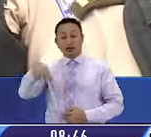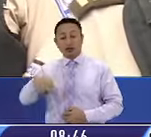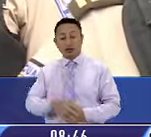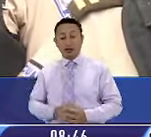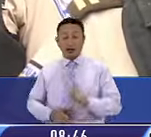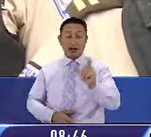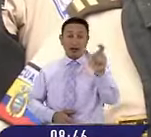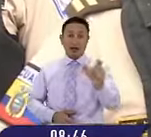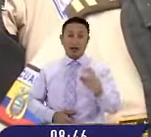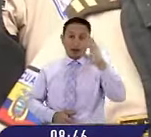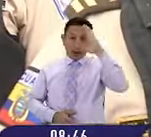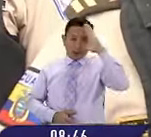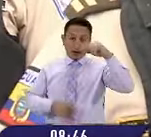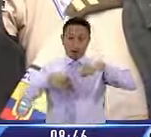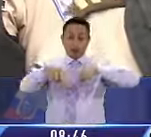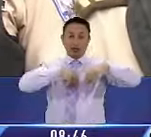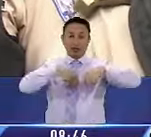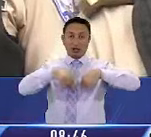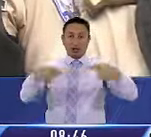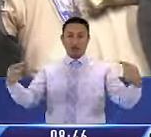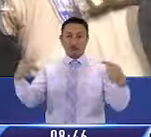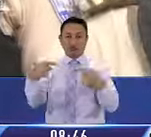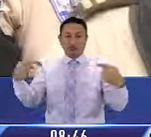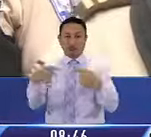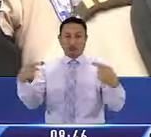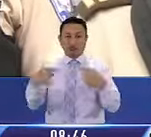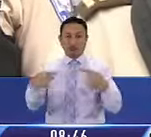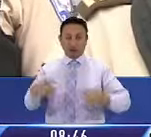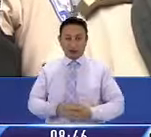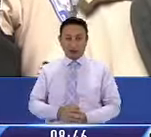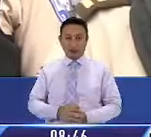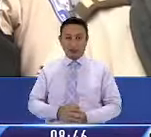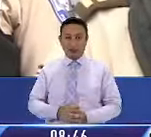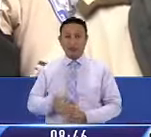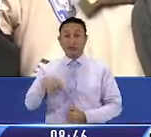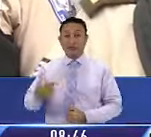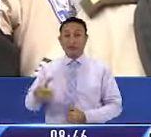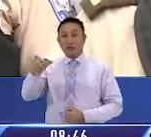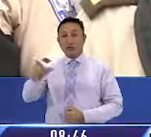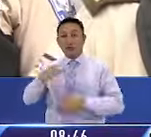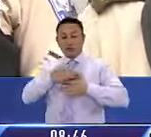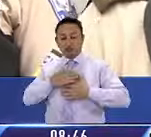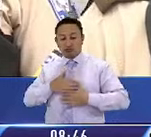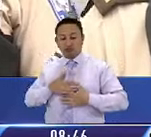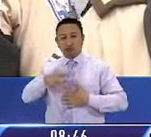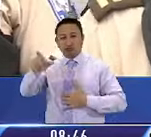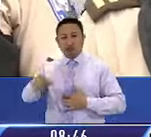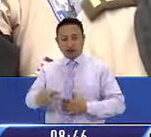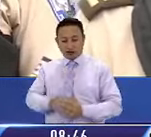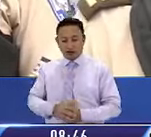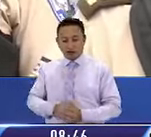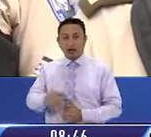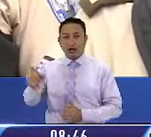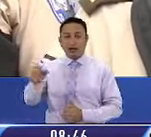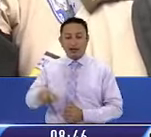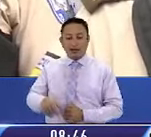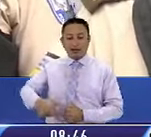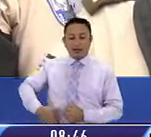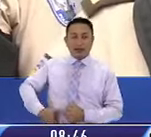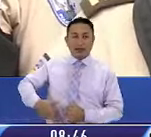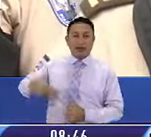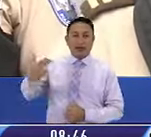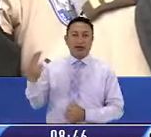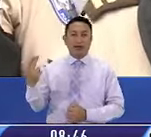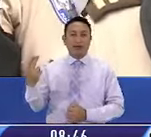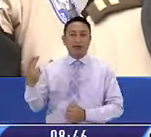riña con un agente metropolitano de tránsito. Se realizó un registro minucioso de estas personas, logrando encontrar en su